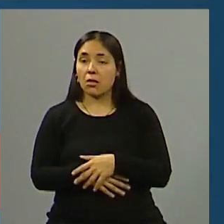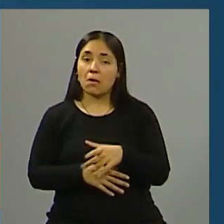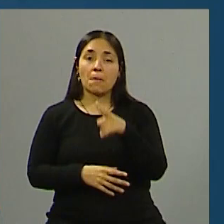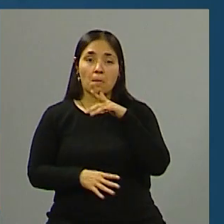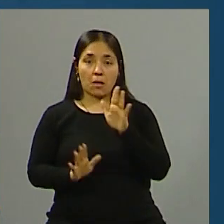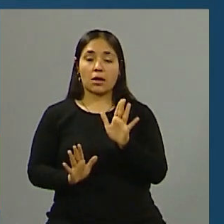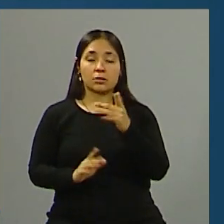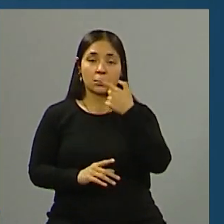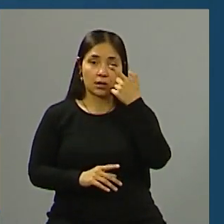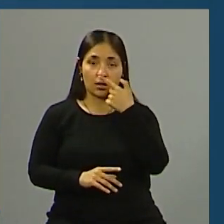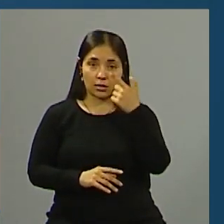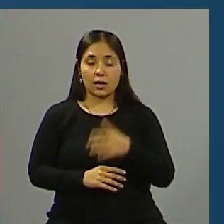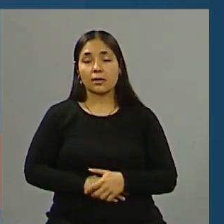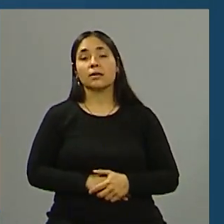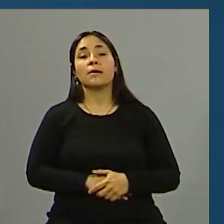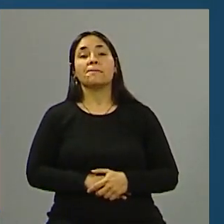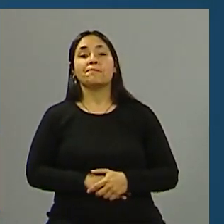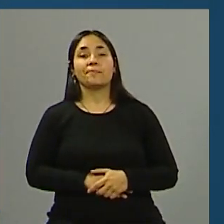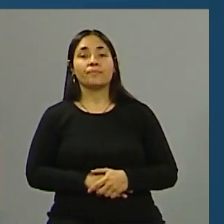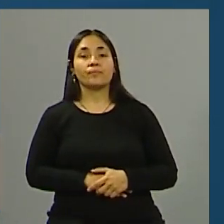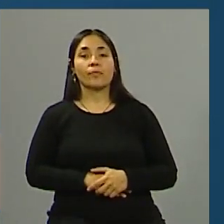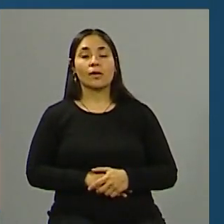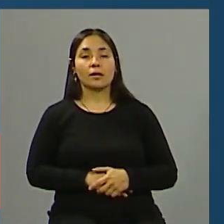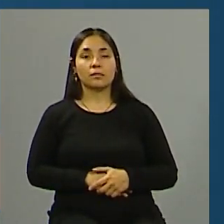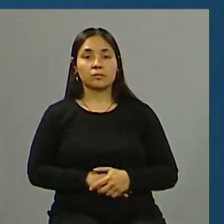válida. Como también estamos pensando en